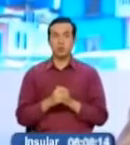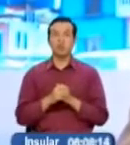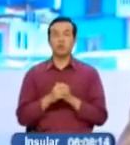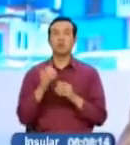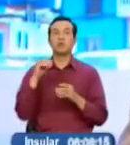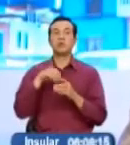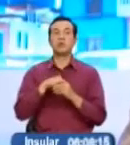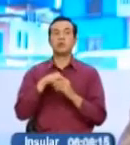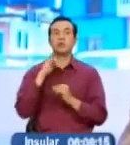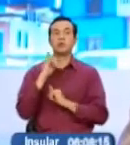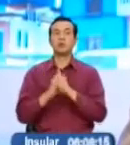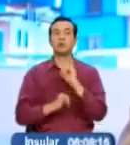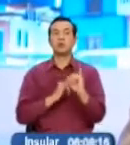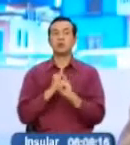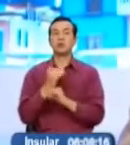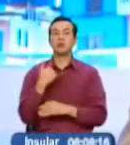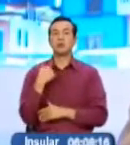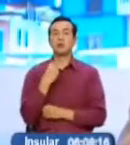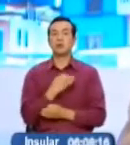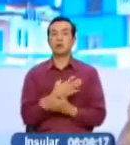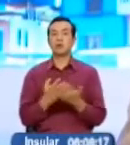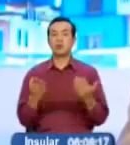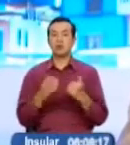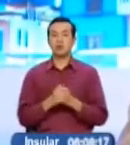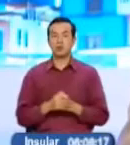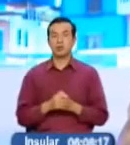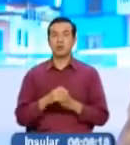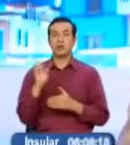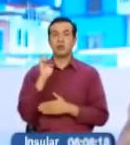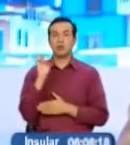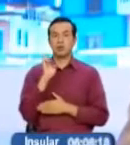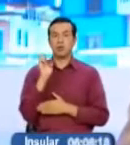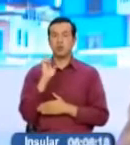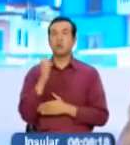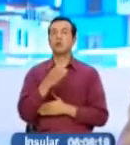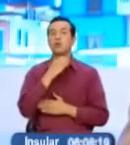internacionales tuvieron entre enero y agosto